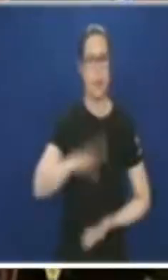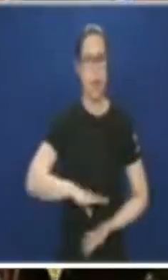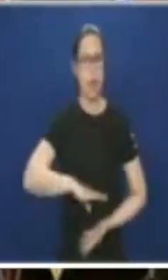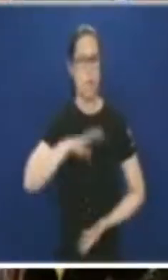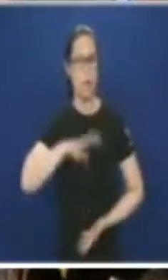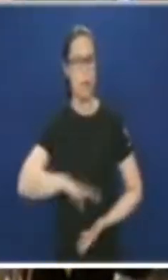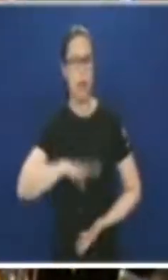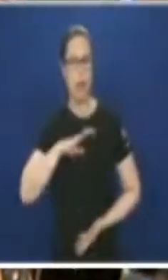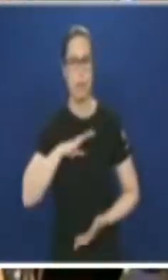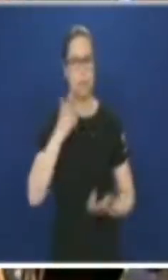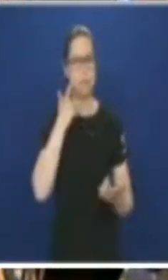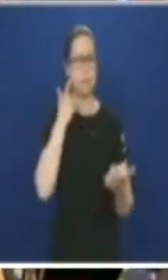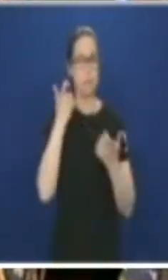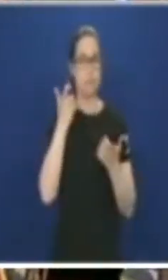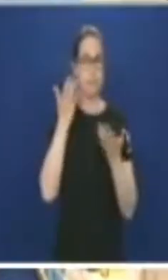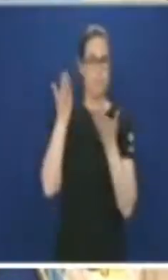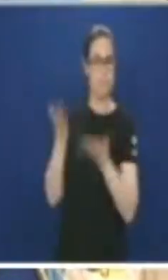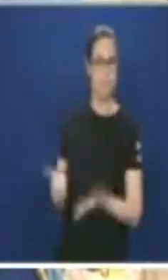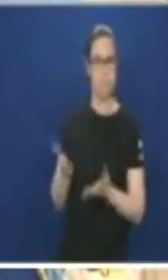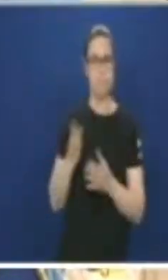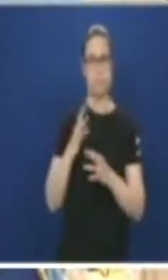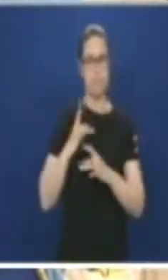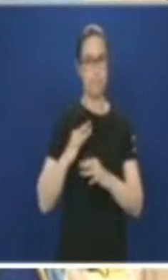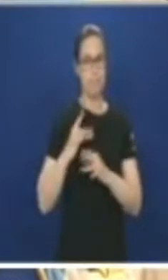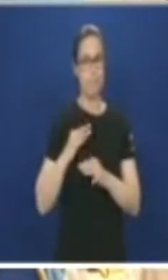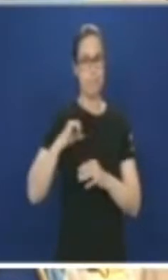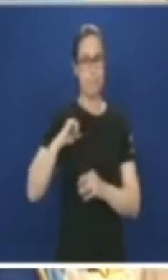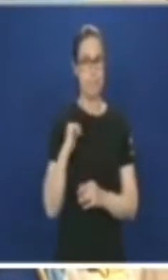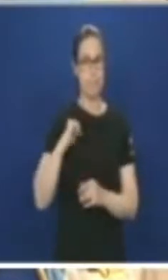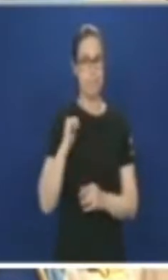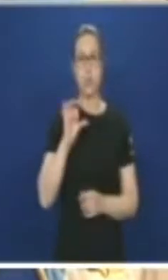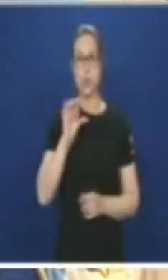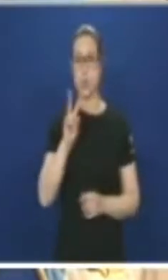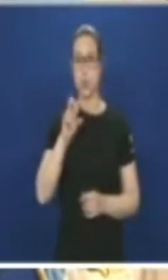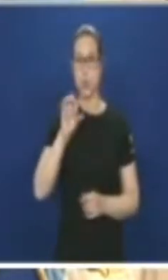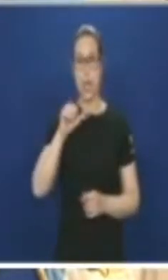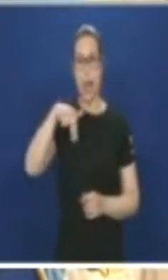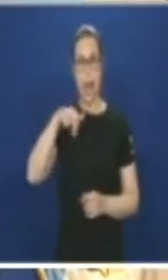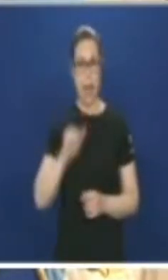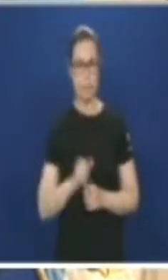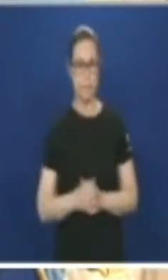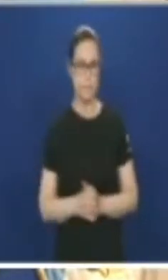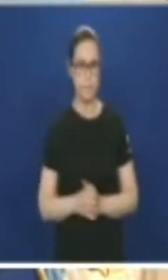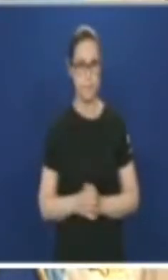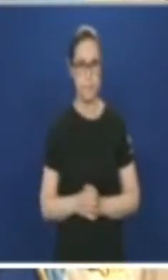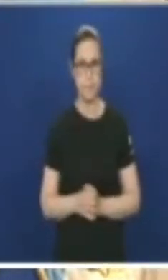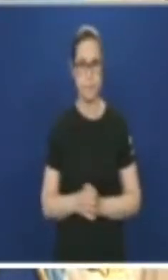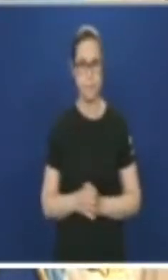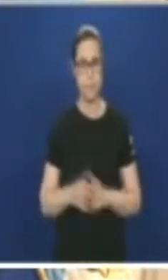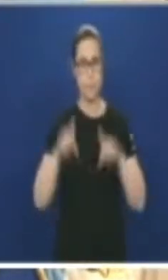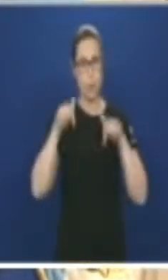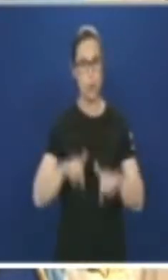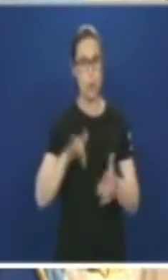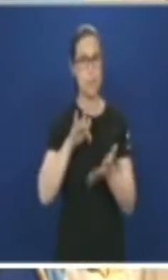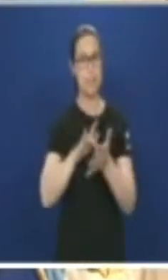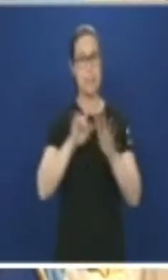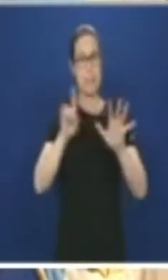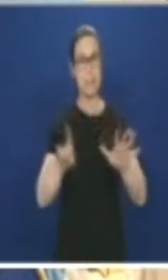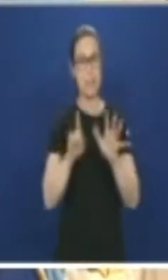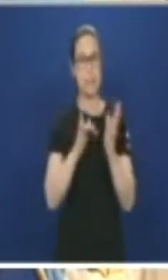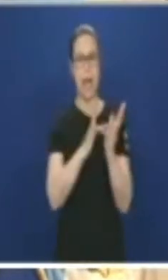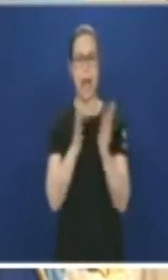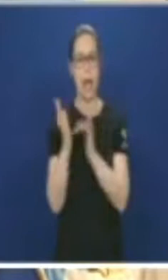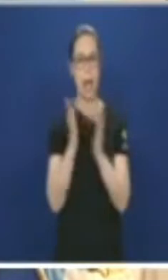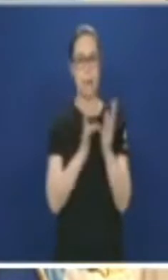recorda Susana Seivane, que nos acompaña ca súa banda. Hoxe, 6 de abril, cando